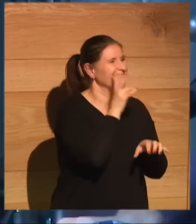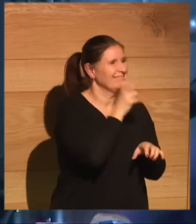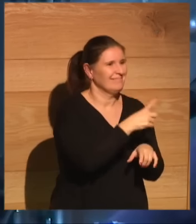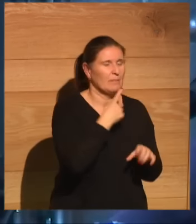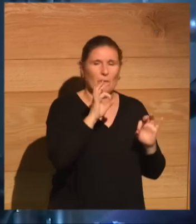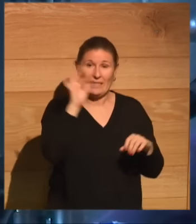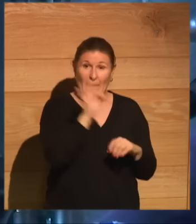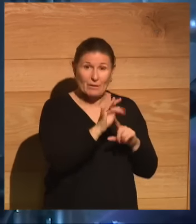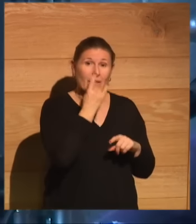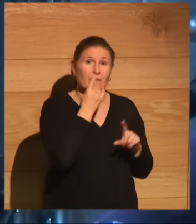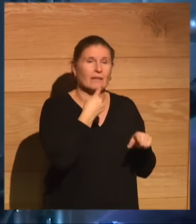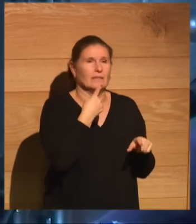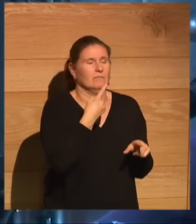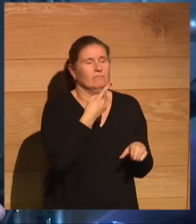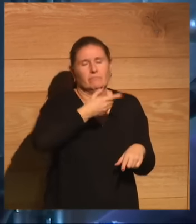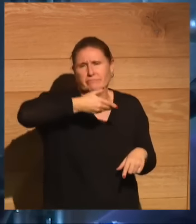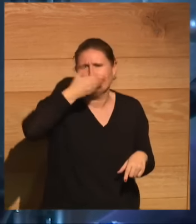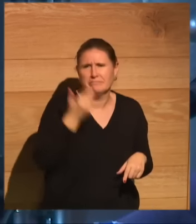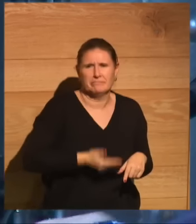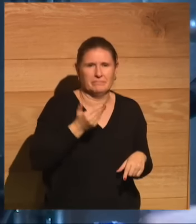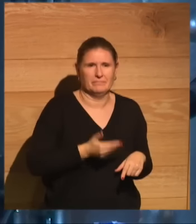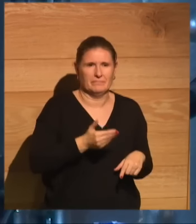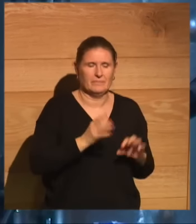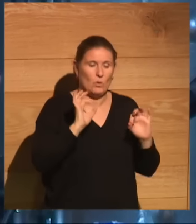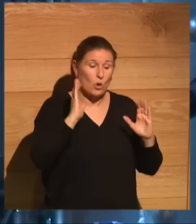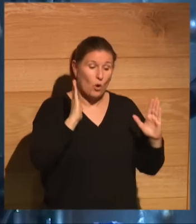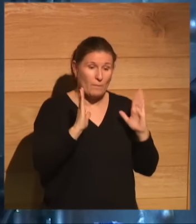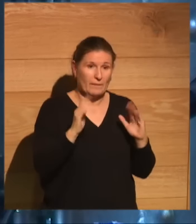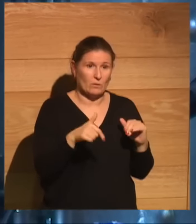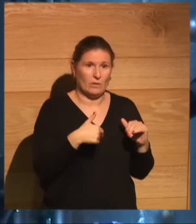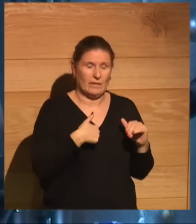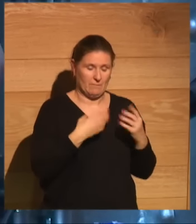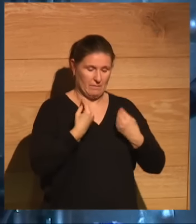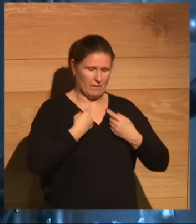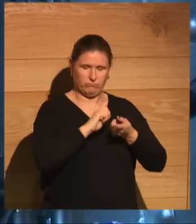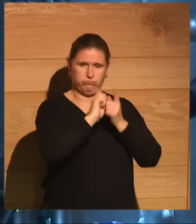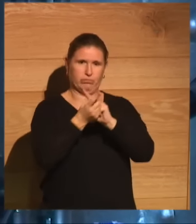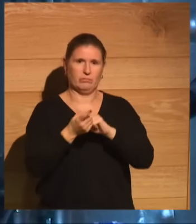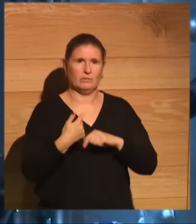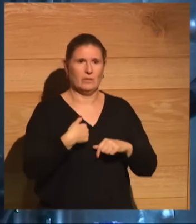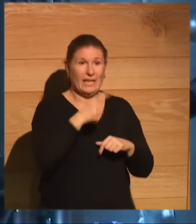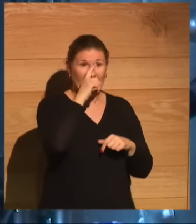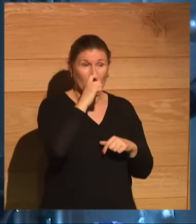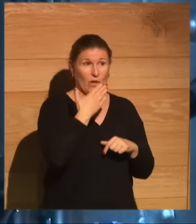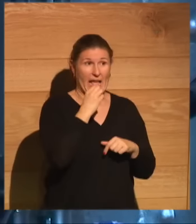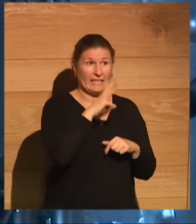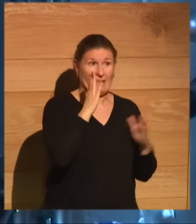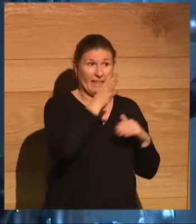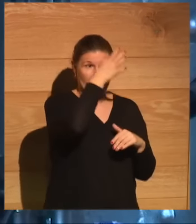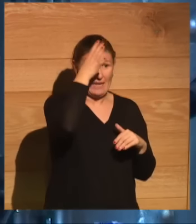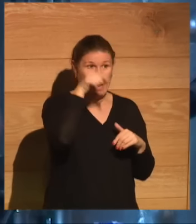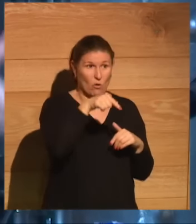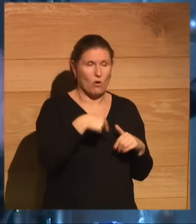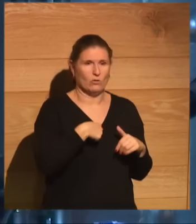Esta película para mí es hipertrascendental y lo es además en el momento en el que, bueno, es que es el cambio de mi vida. O sea, reconozco el verano de los 13 años como el verano en el